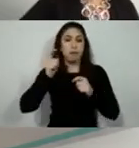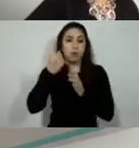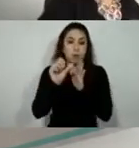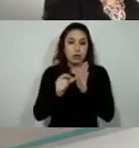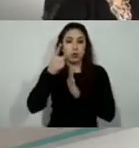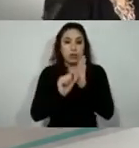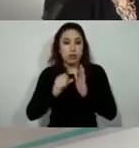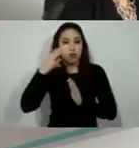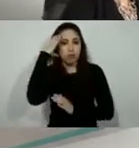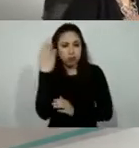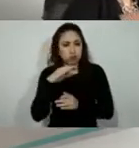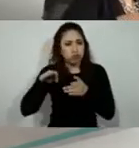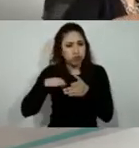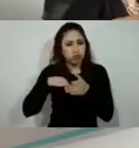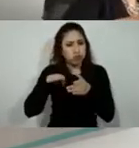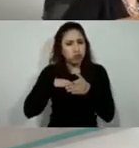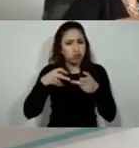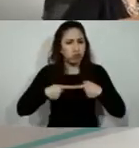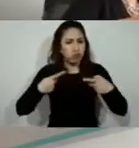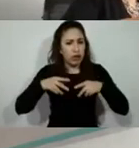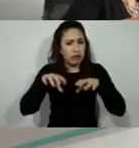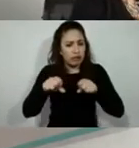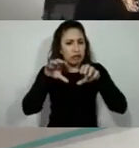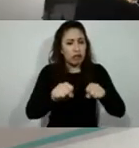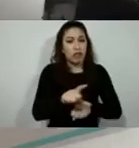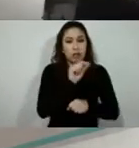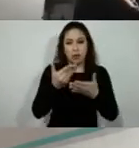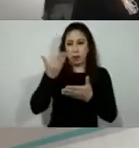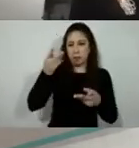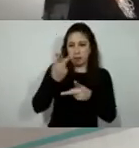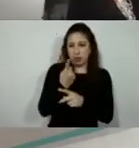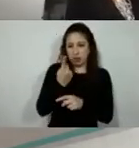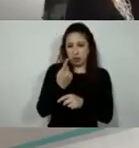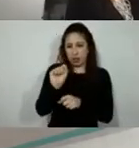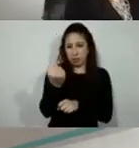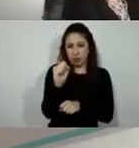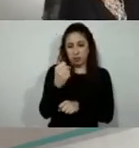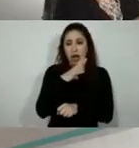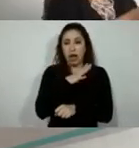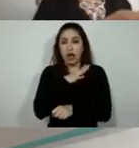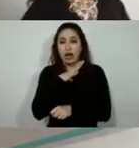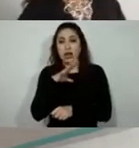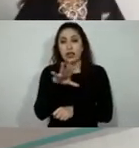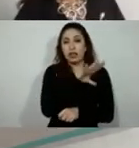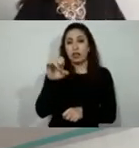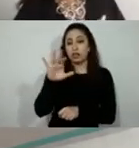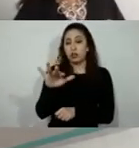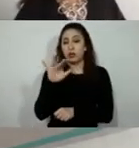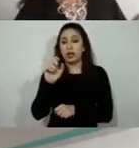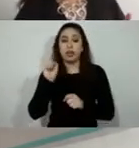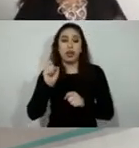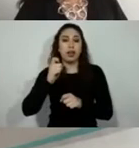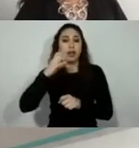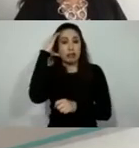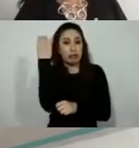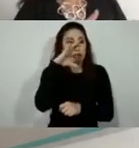y en el mes de septiembre pasado se cometieron 550 delitos. Es